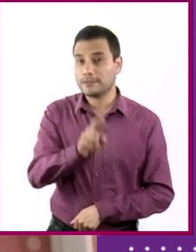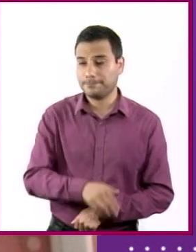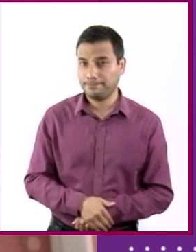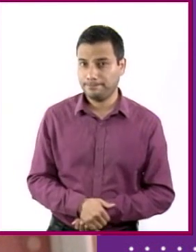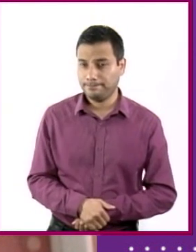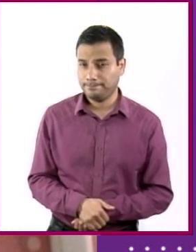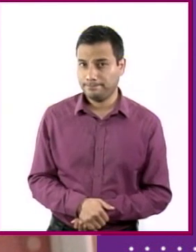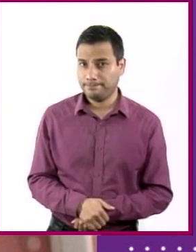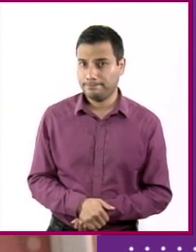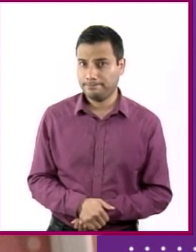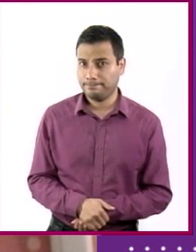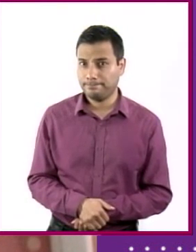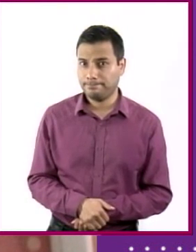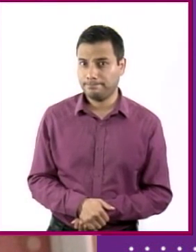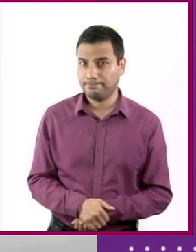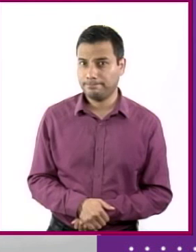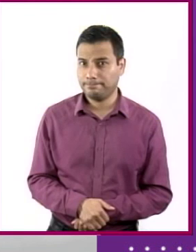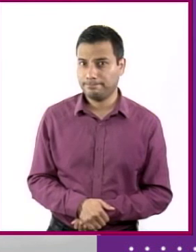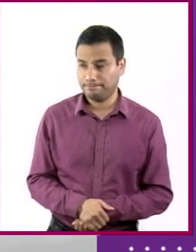He couldn't write.